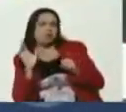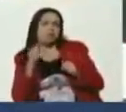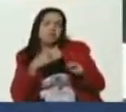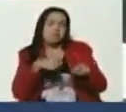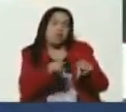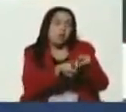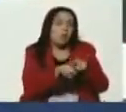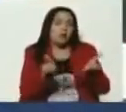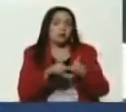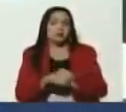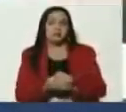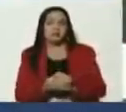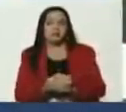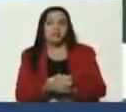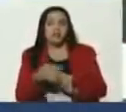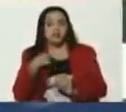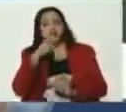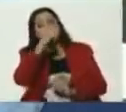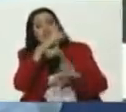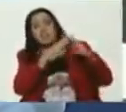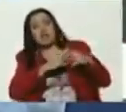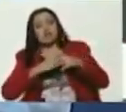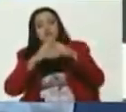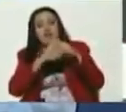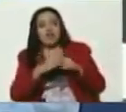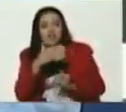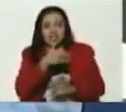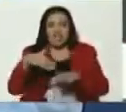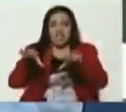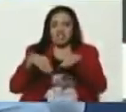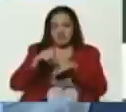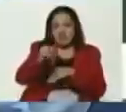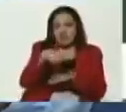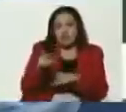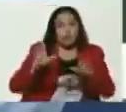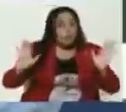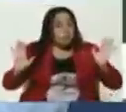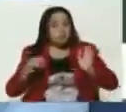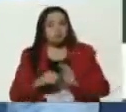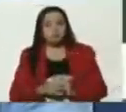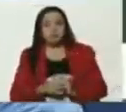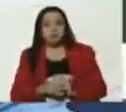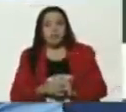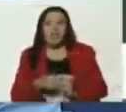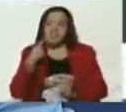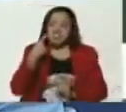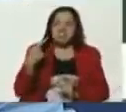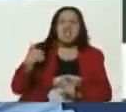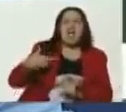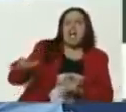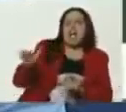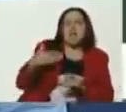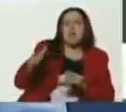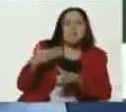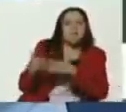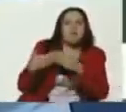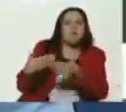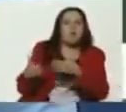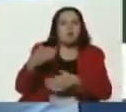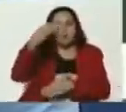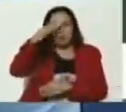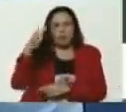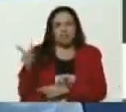Y hablo con esto con el imperialismo, si quieren lo creen y sigan subestimándonos, que